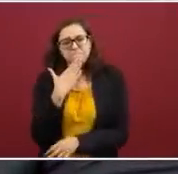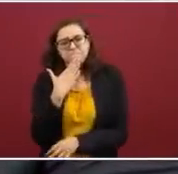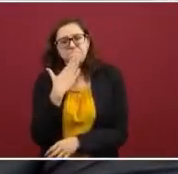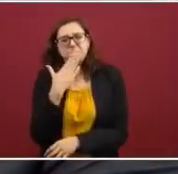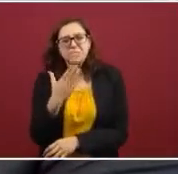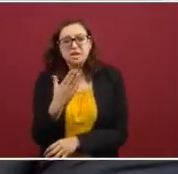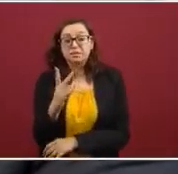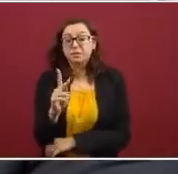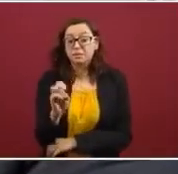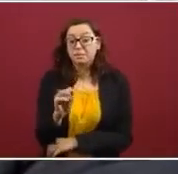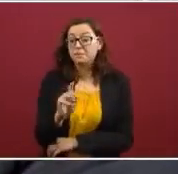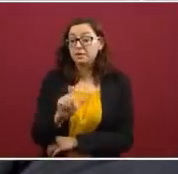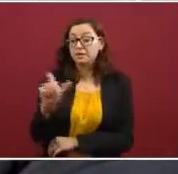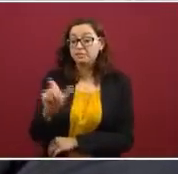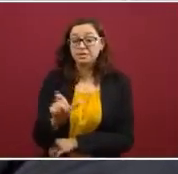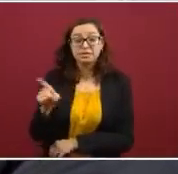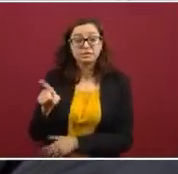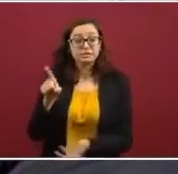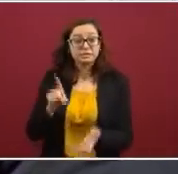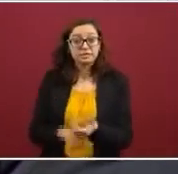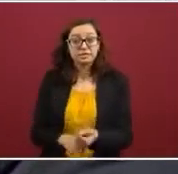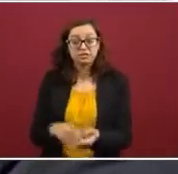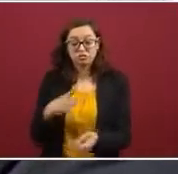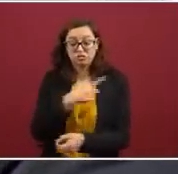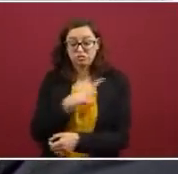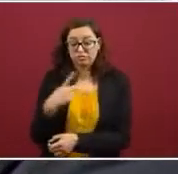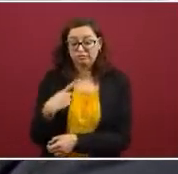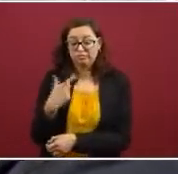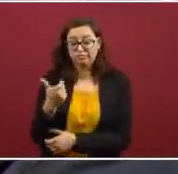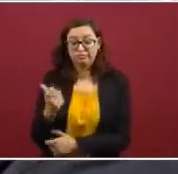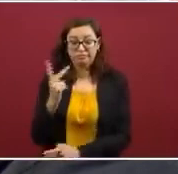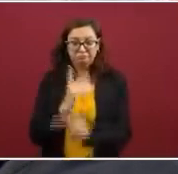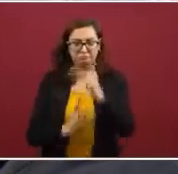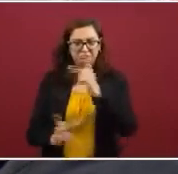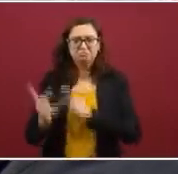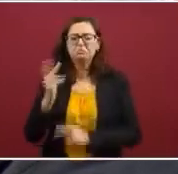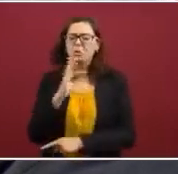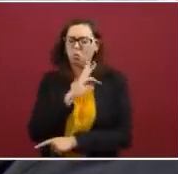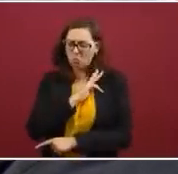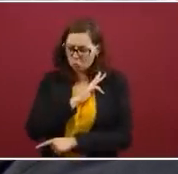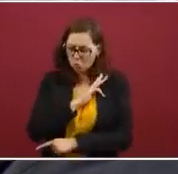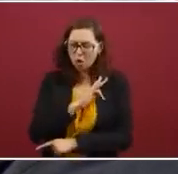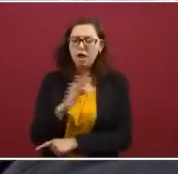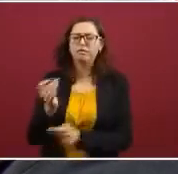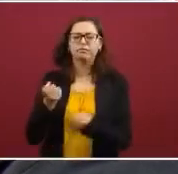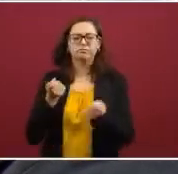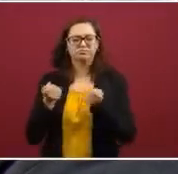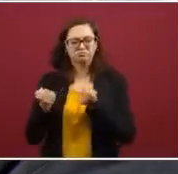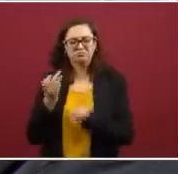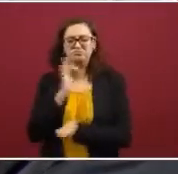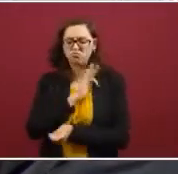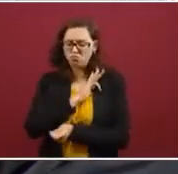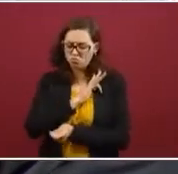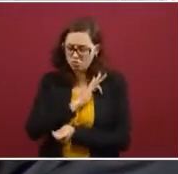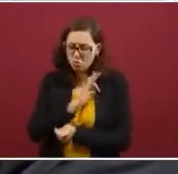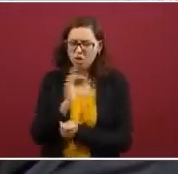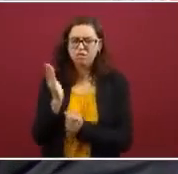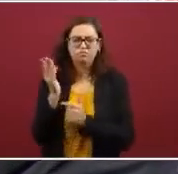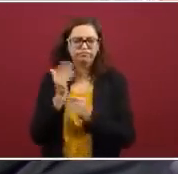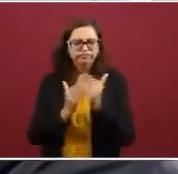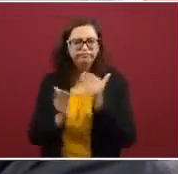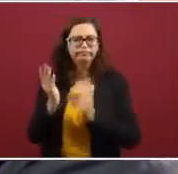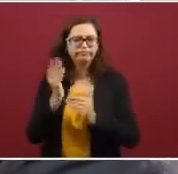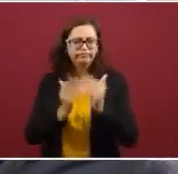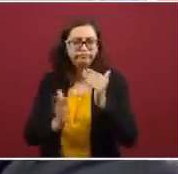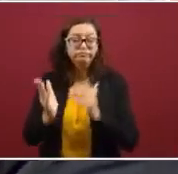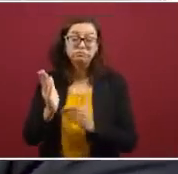la deuda de Pemex es manejable, porque si bien